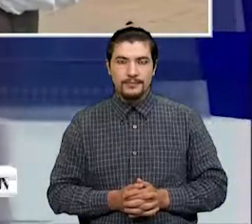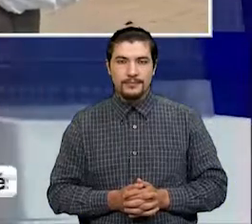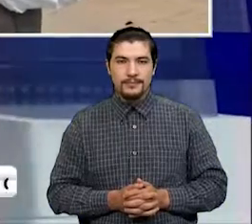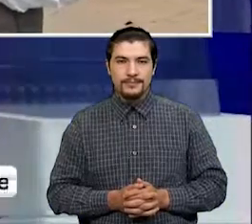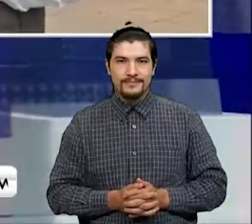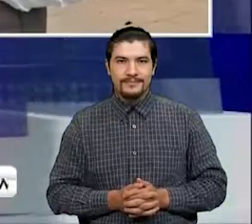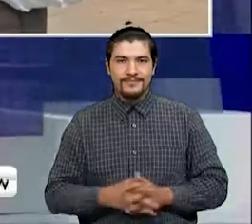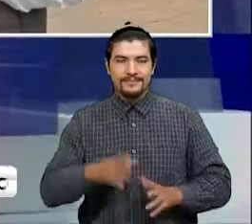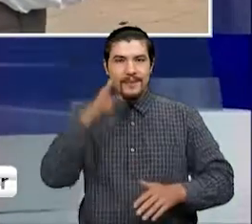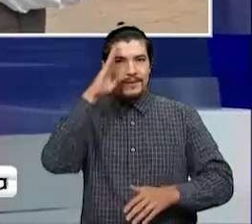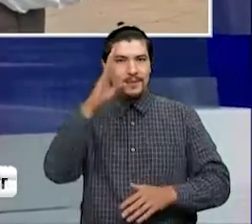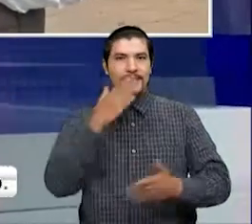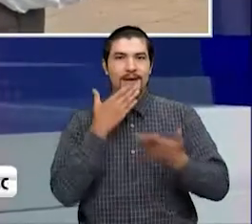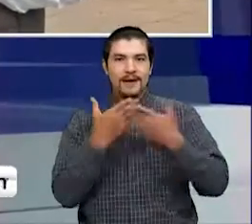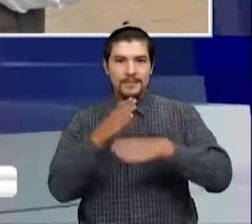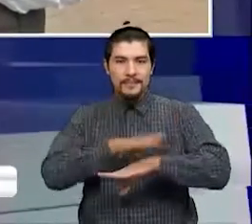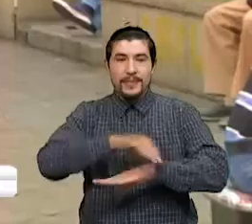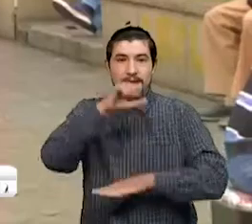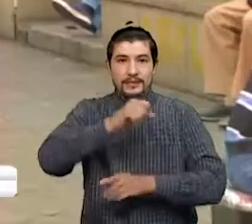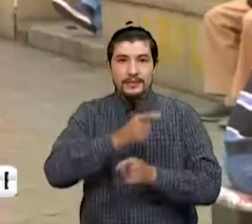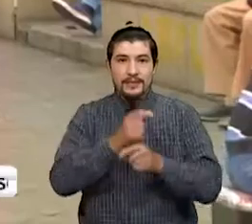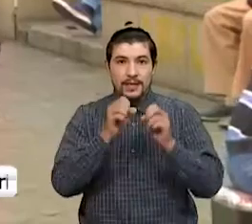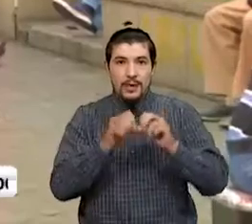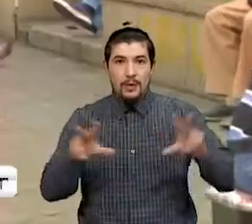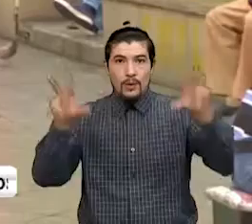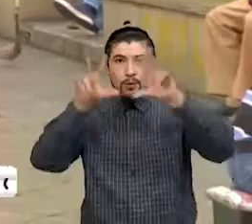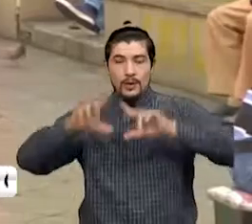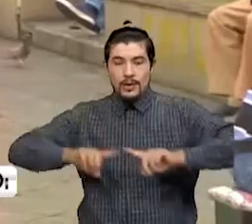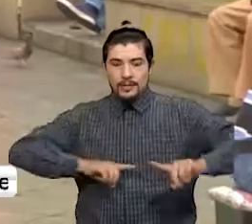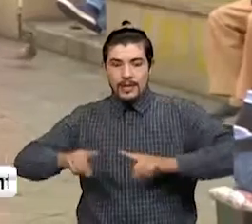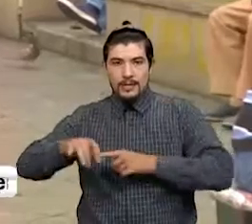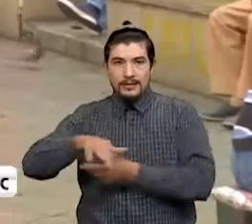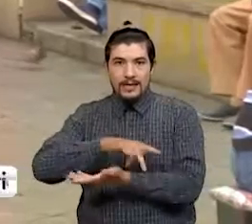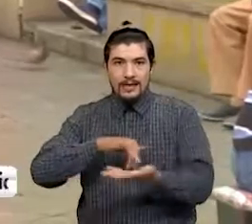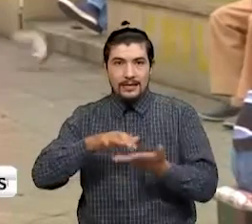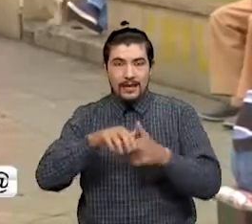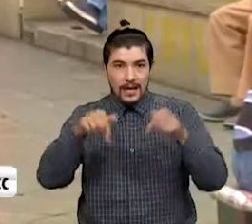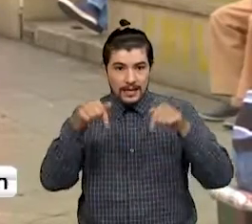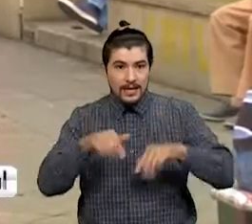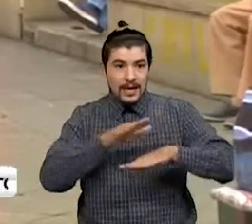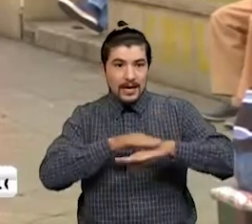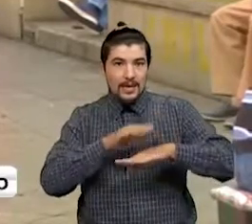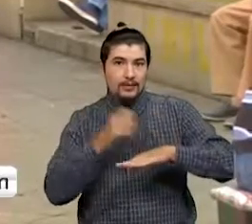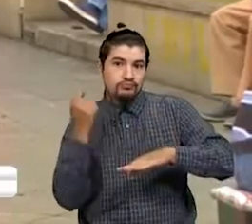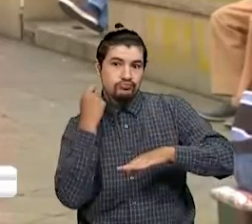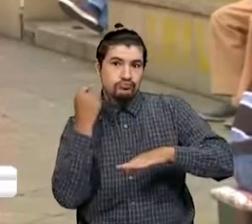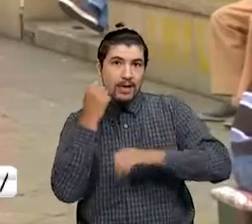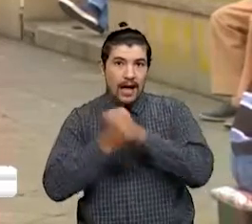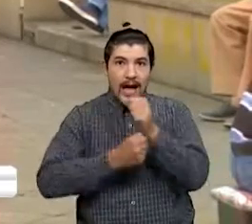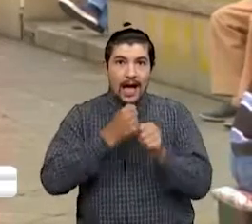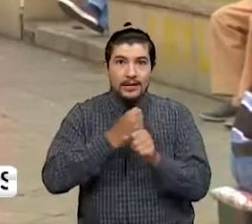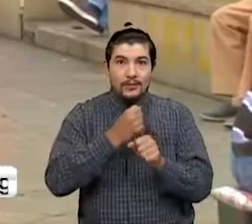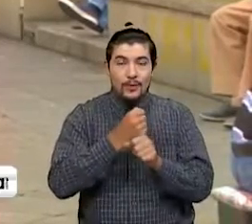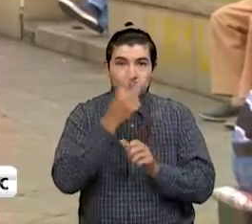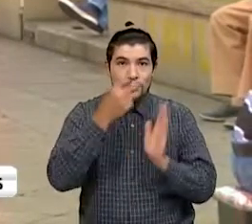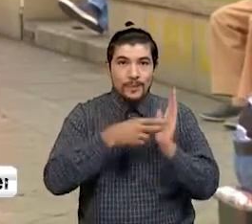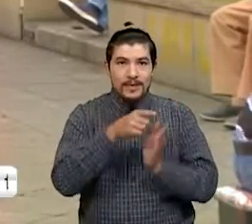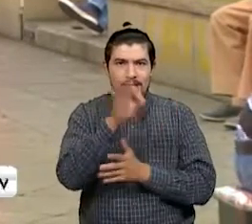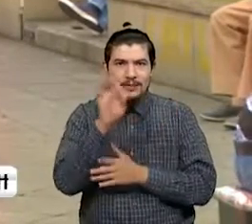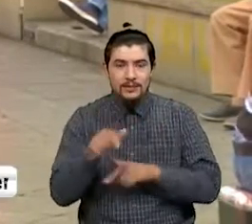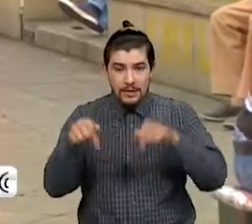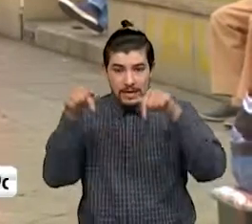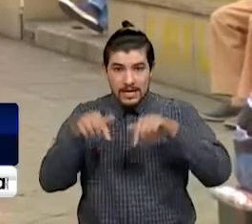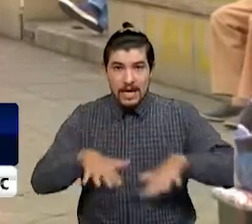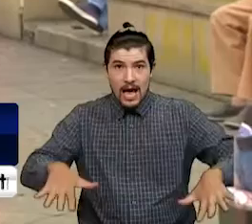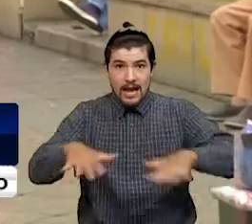Buenas tardes. Pues la ONU y la Administración Departamental de Santander advierten que en el último año solo se ha registrado en esta